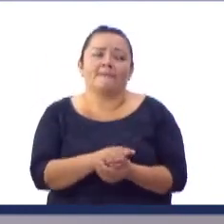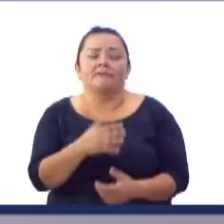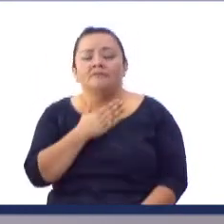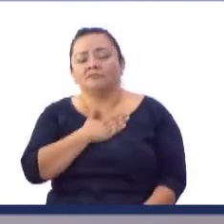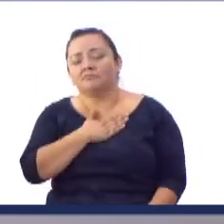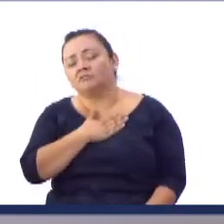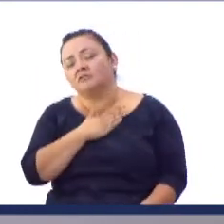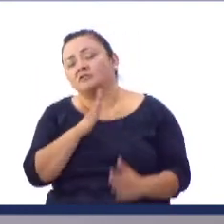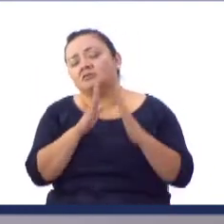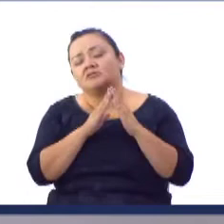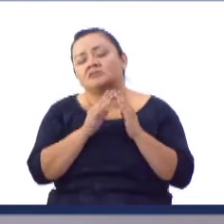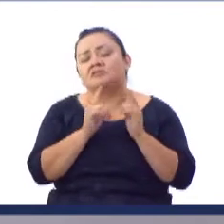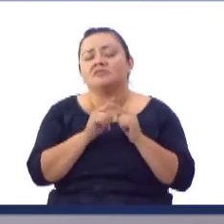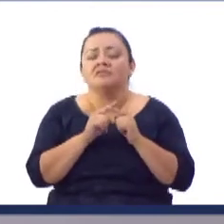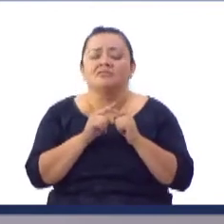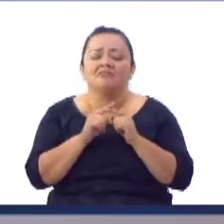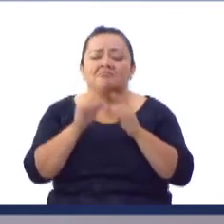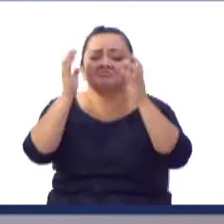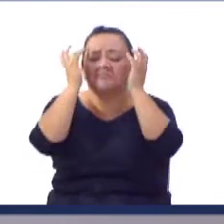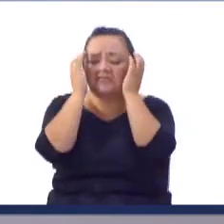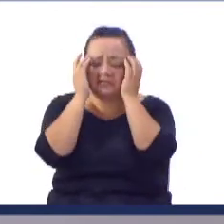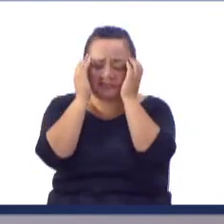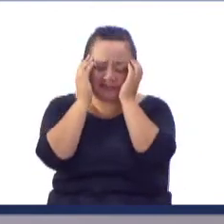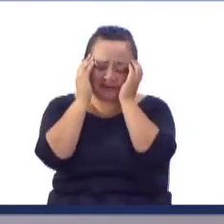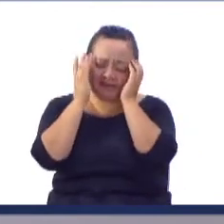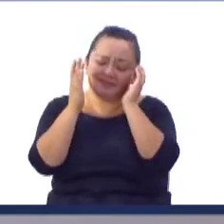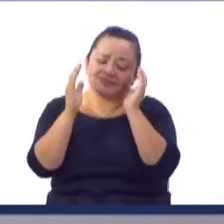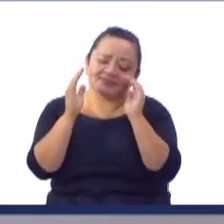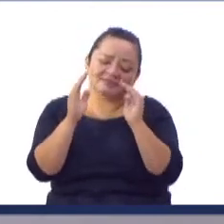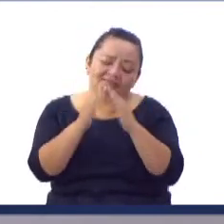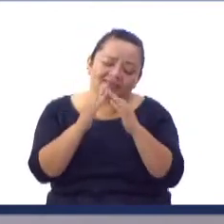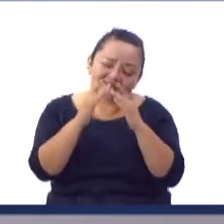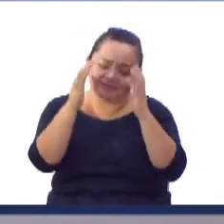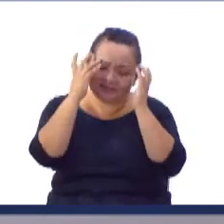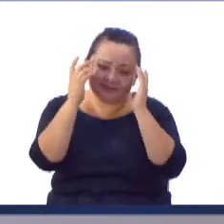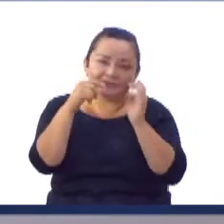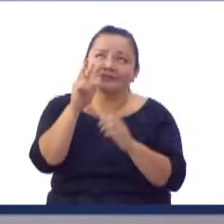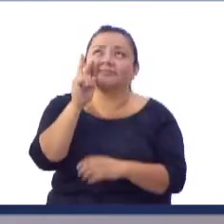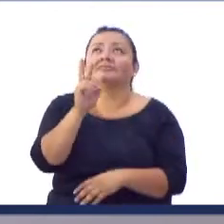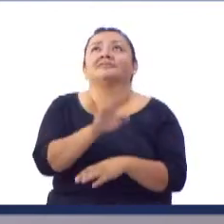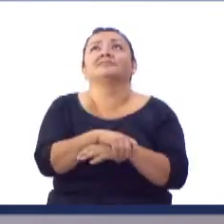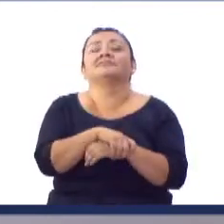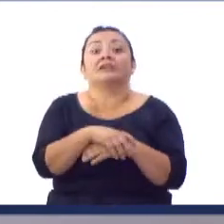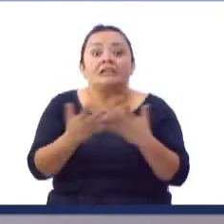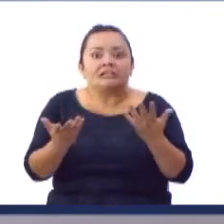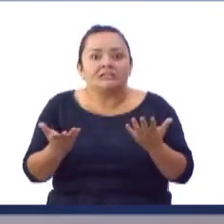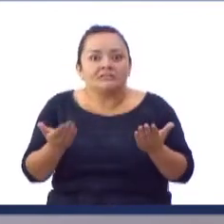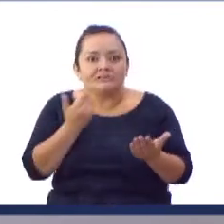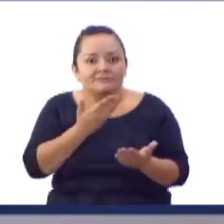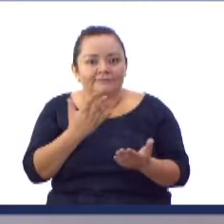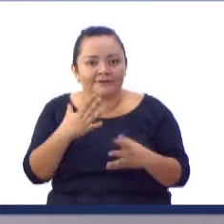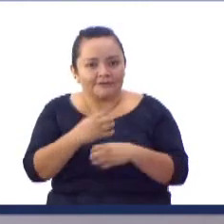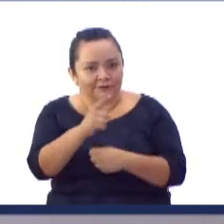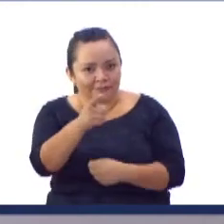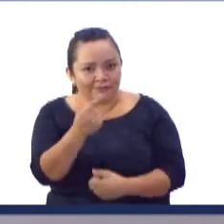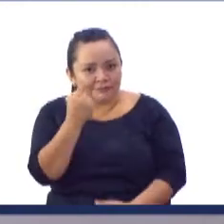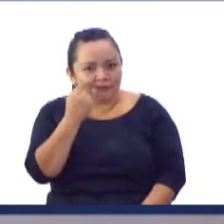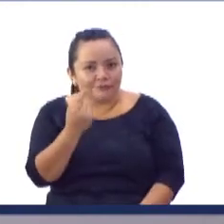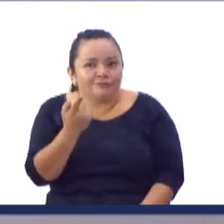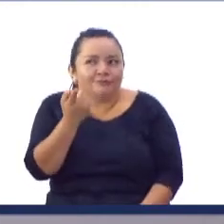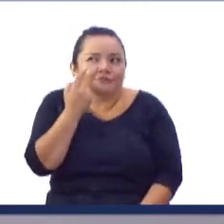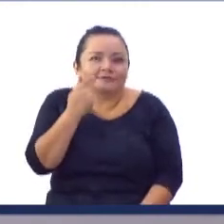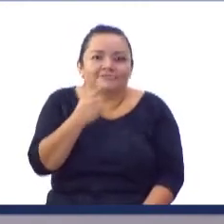en la igrexa afligida y en la casa afligida y en la cama están yendo para arriba ellos dicen que está confiando